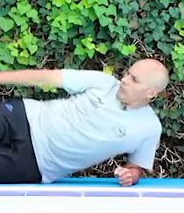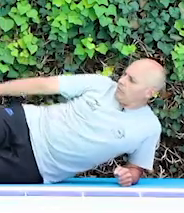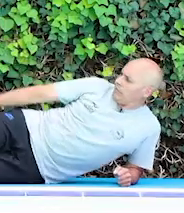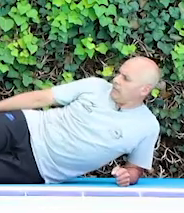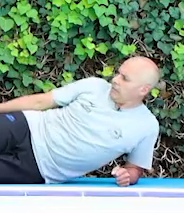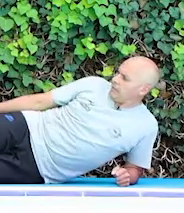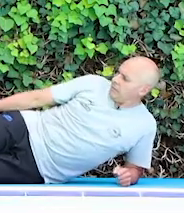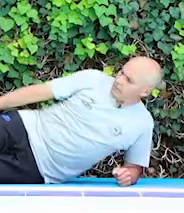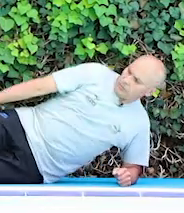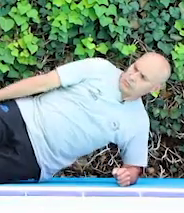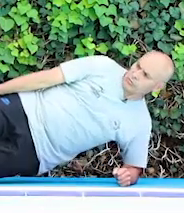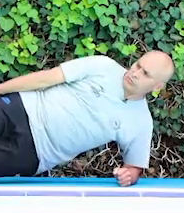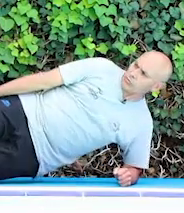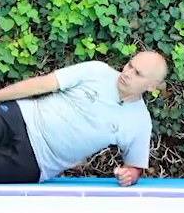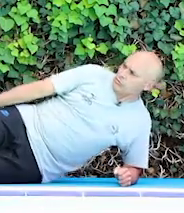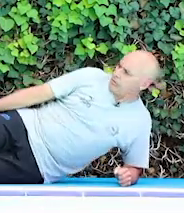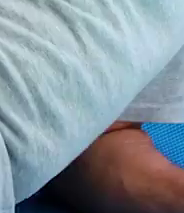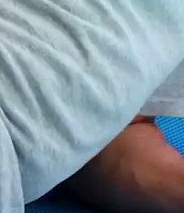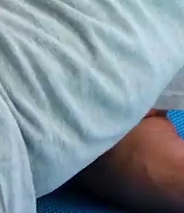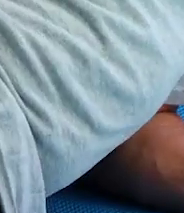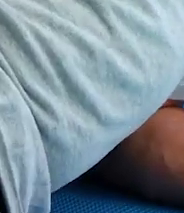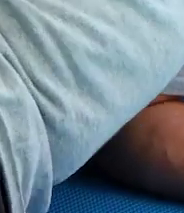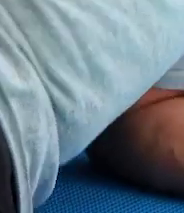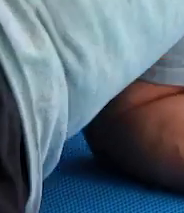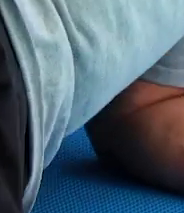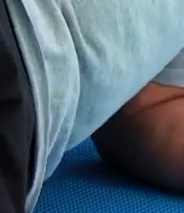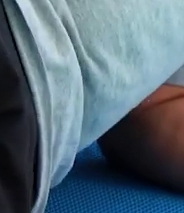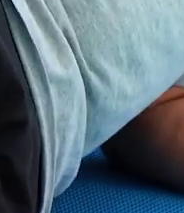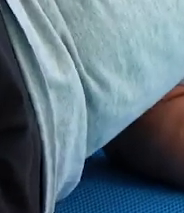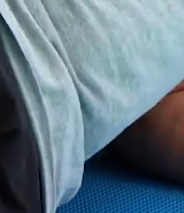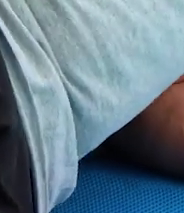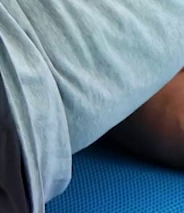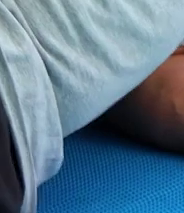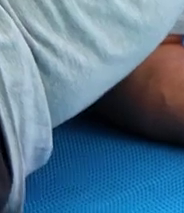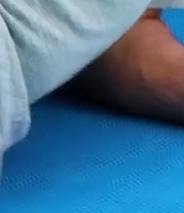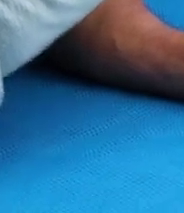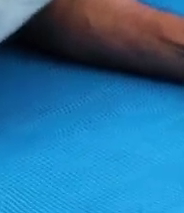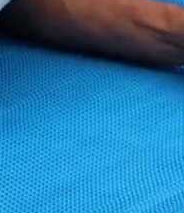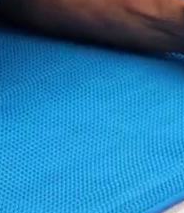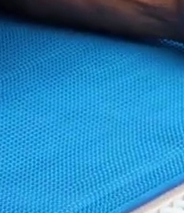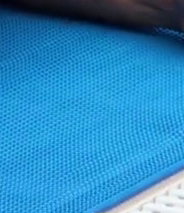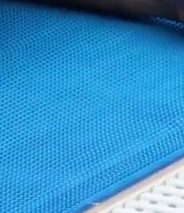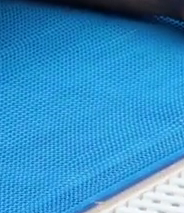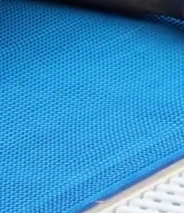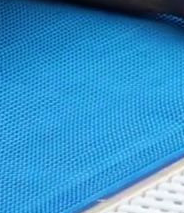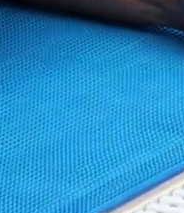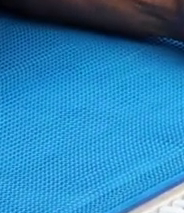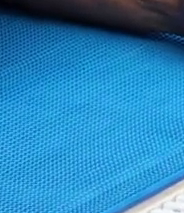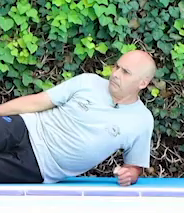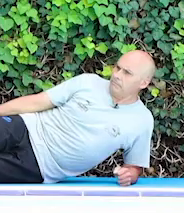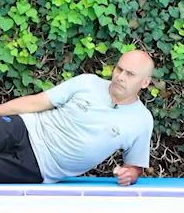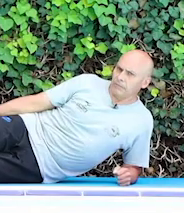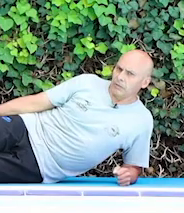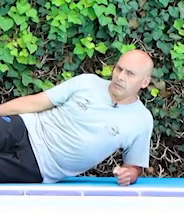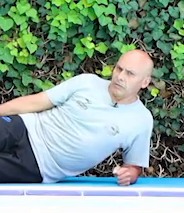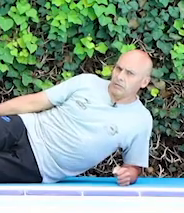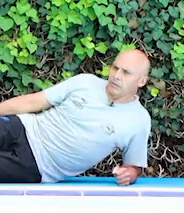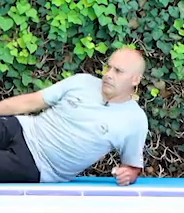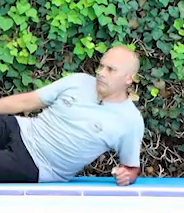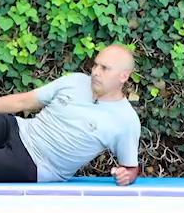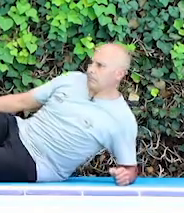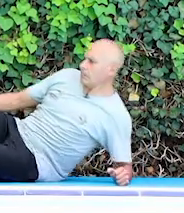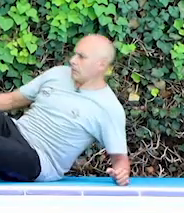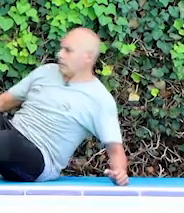Uno, dos. ¿Sí? Tu mano que esté aquí en tu pierna, ¿sí?